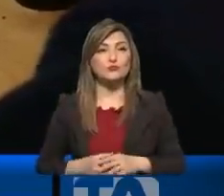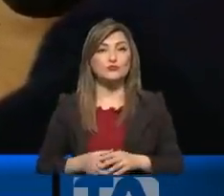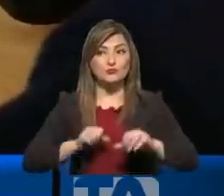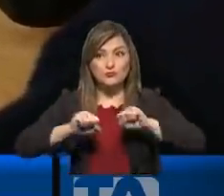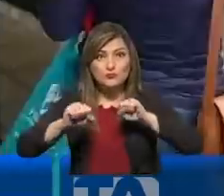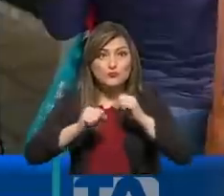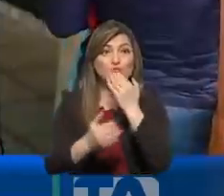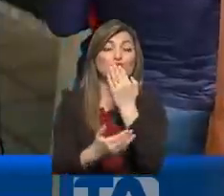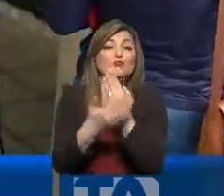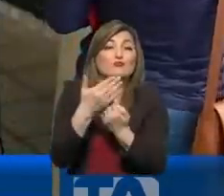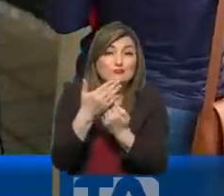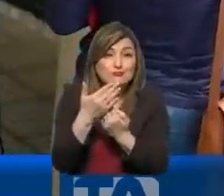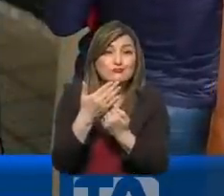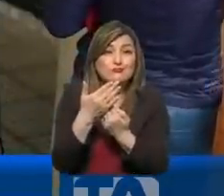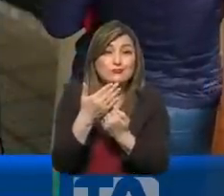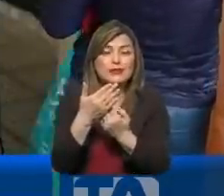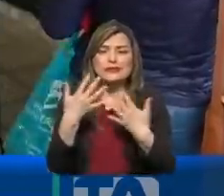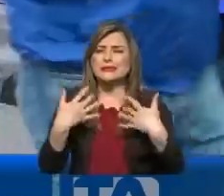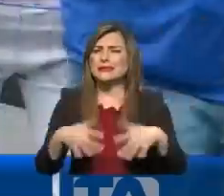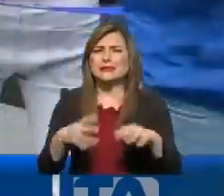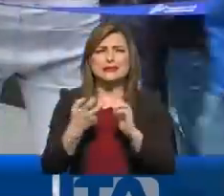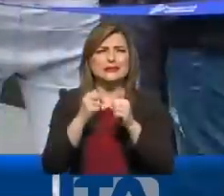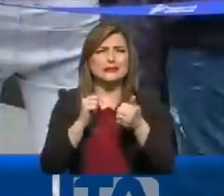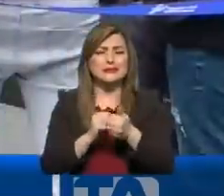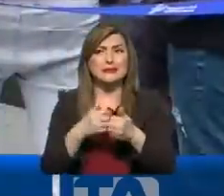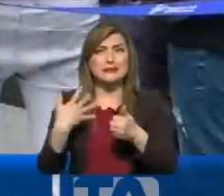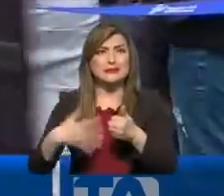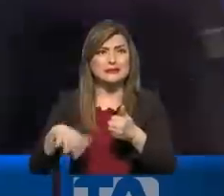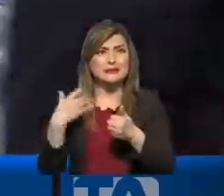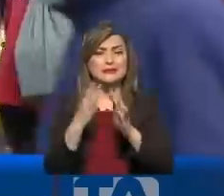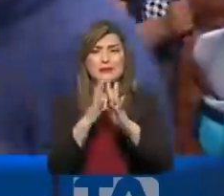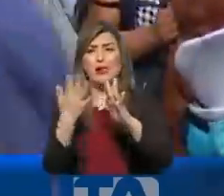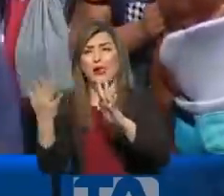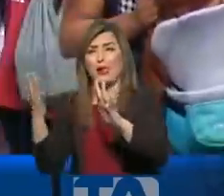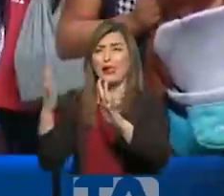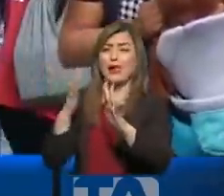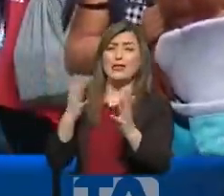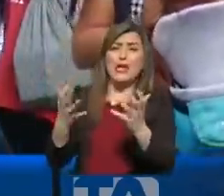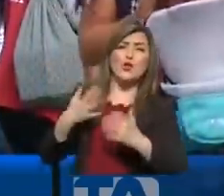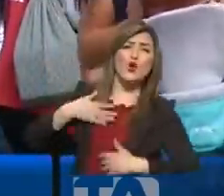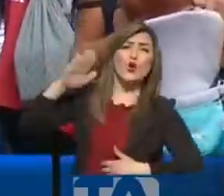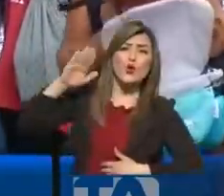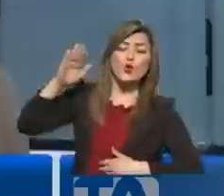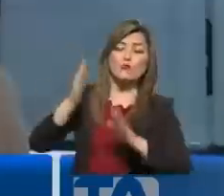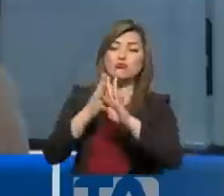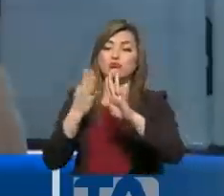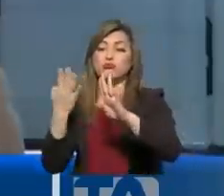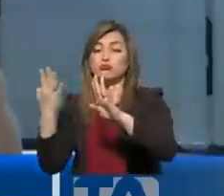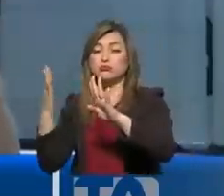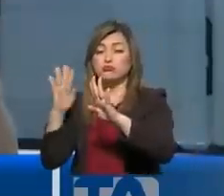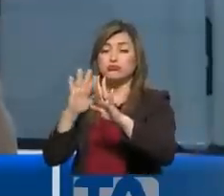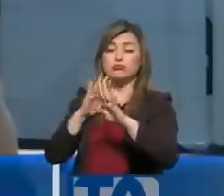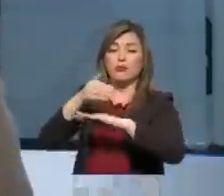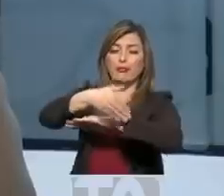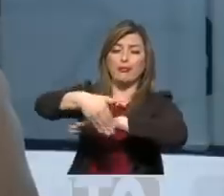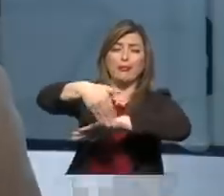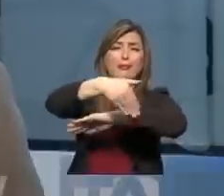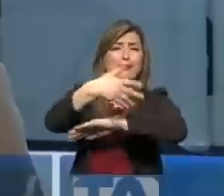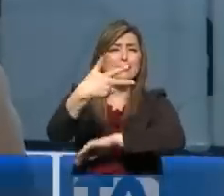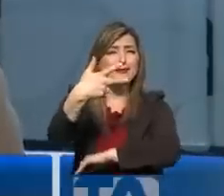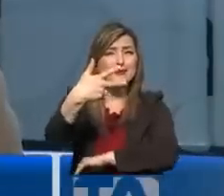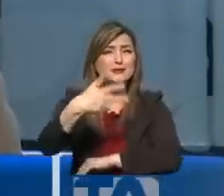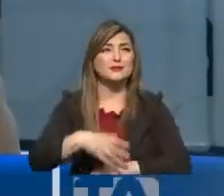trámite sencillo, la demanda es tan alta que hace que se forme esta columna que recorre un poco más de 3 cuadras. Desde este 3 de